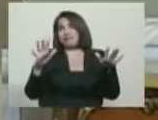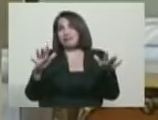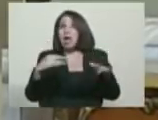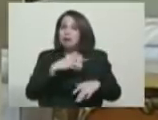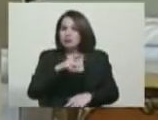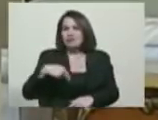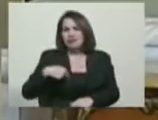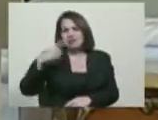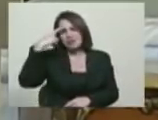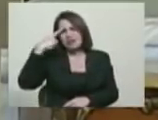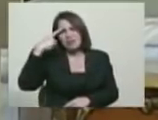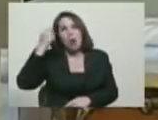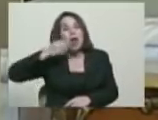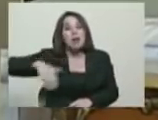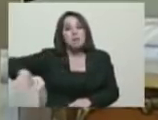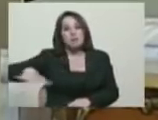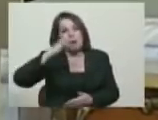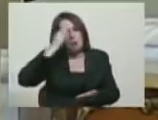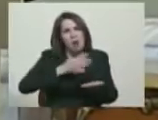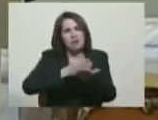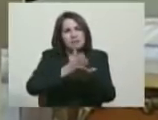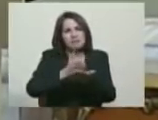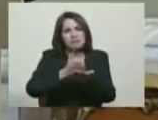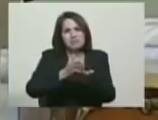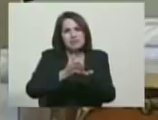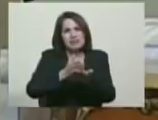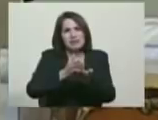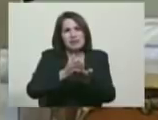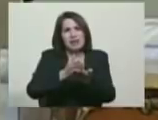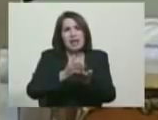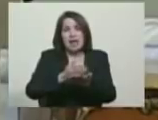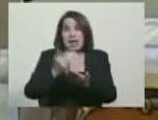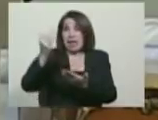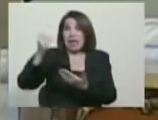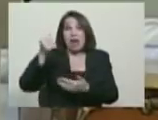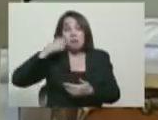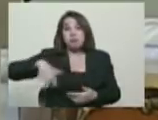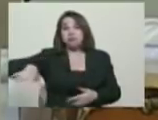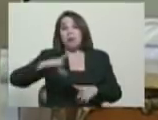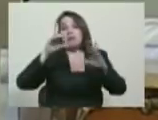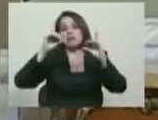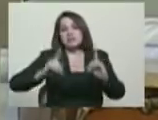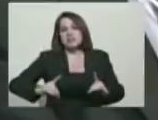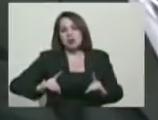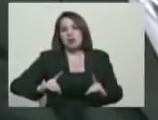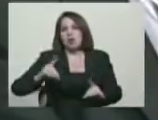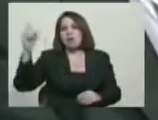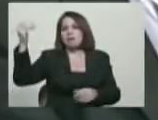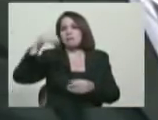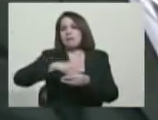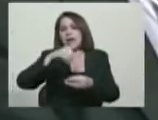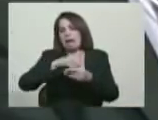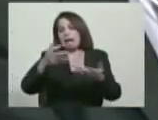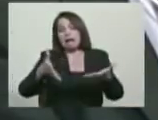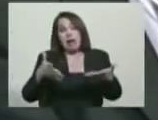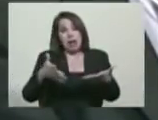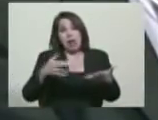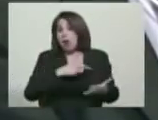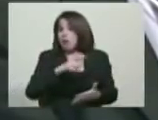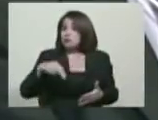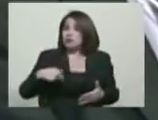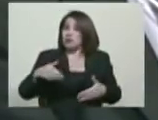cosa. Nuestros pueblos, si nos ha traído aquí, nosotros tenemos que ser fuertes. Tenemos que ser fuertes por eso.